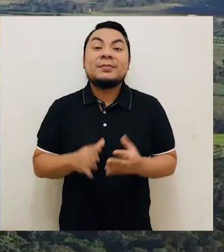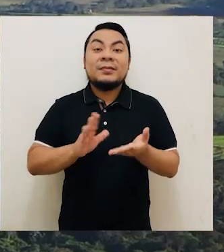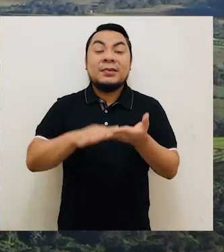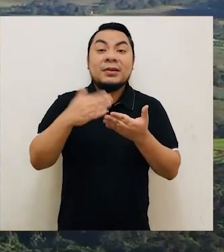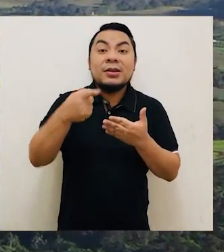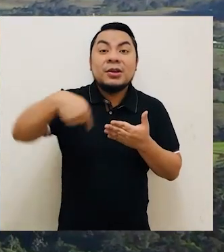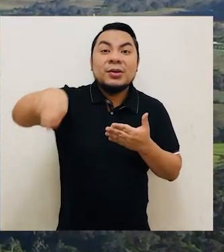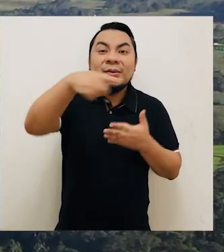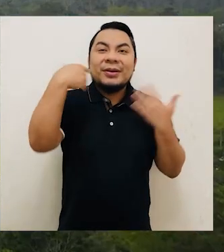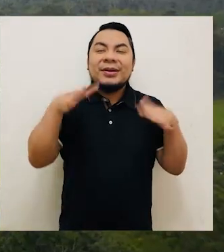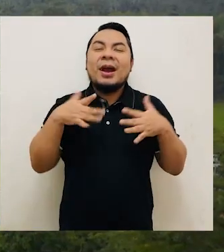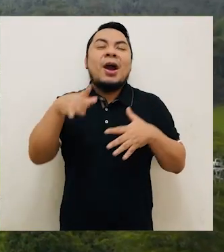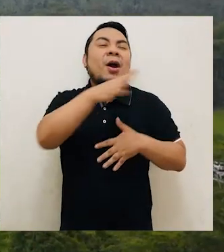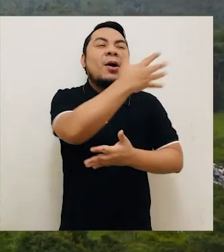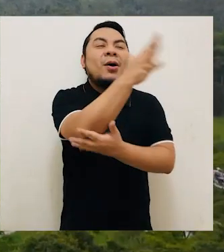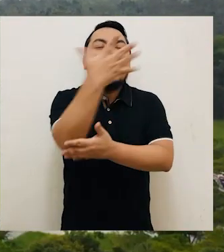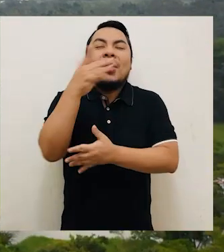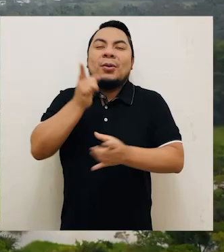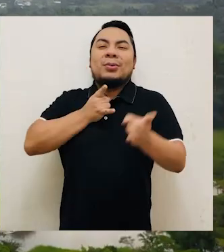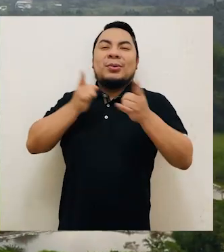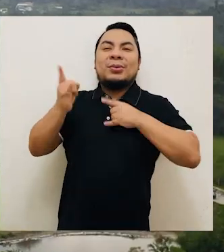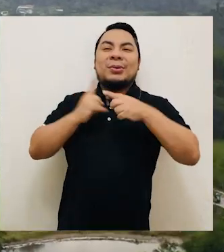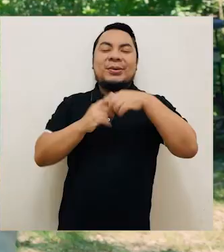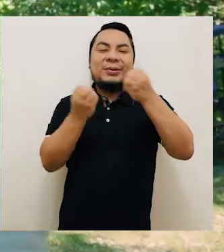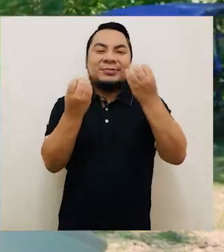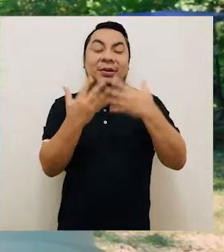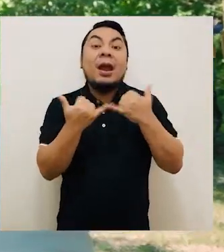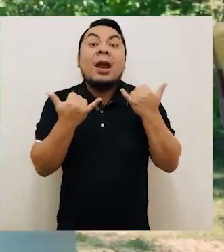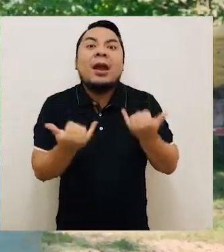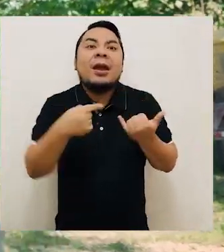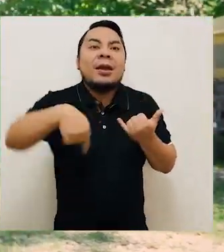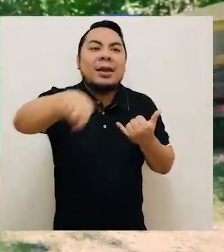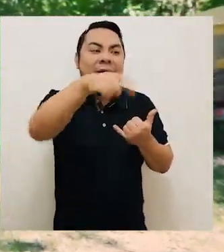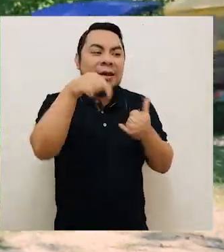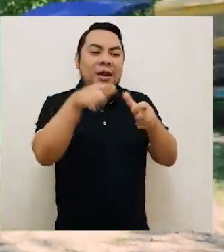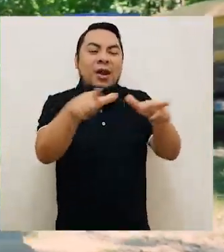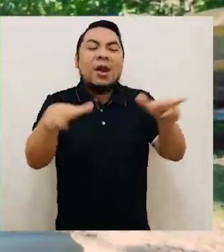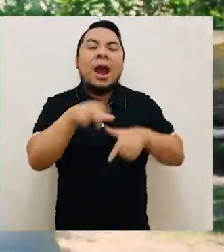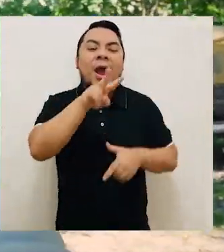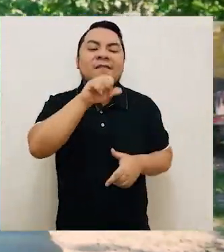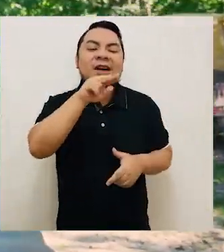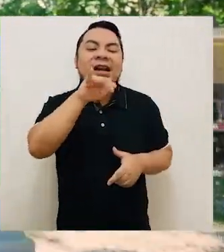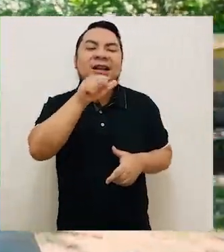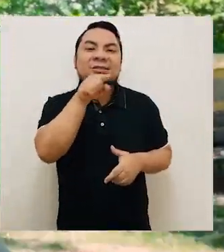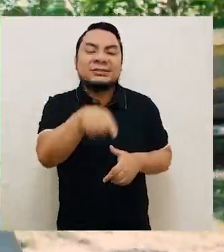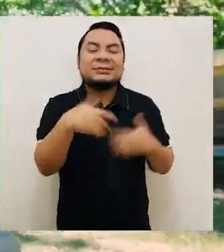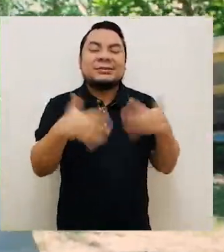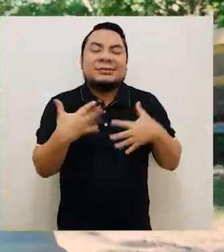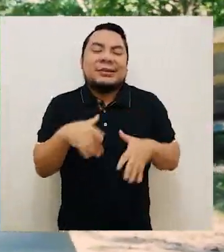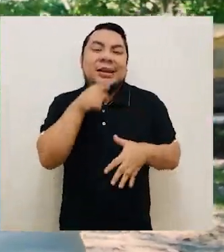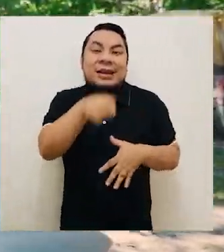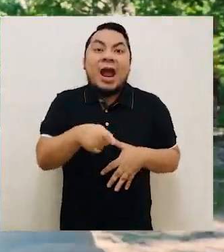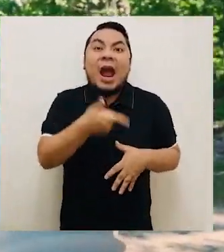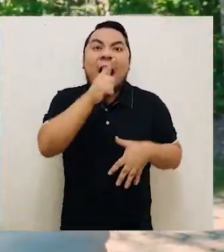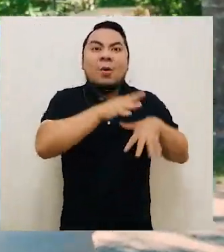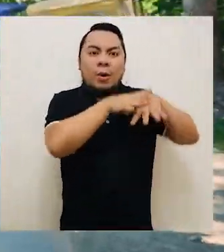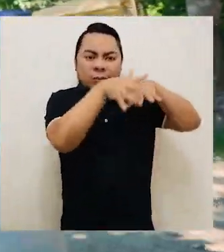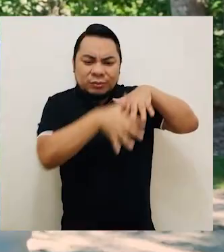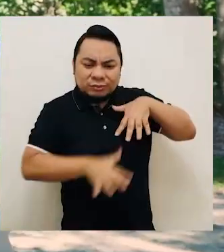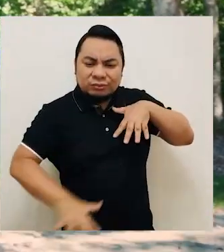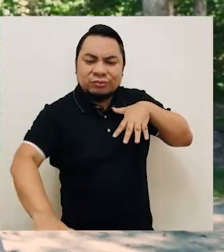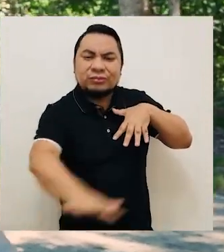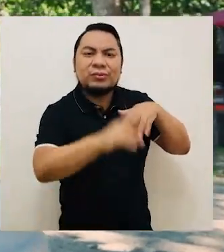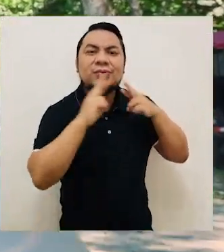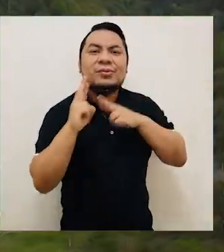Luego de recargar energías, hemos llegado a otro distrito de Rioja, Elías Soplín Vargas, para disfrutar de un refrescante baño en la